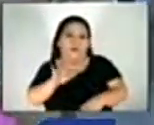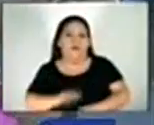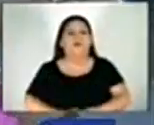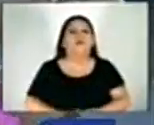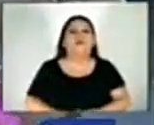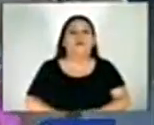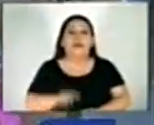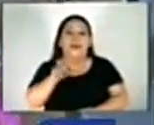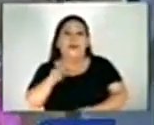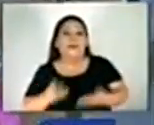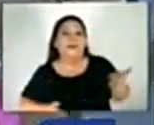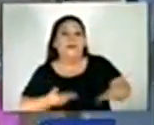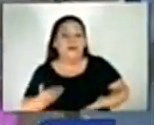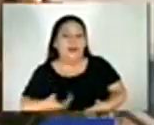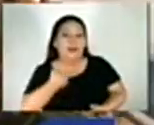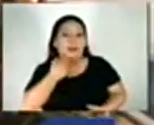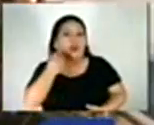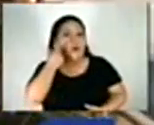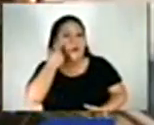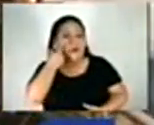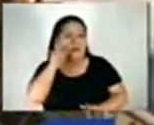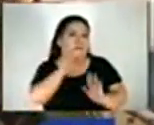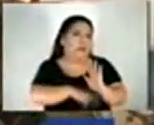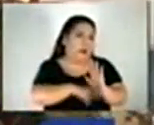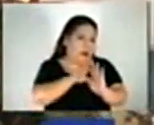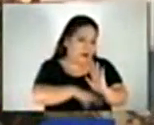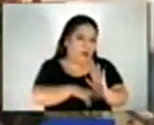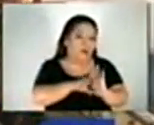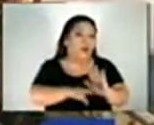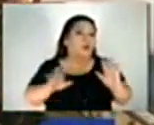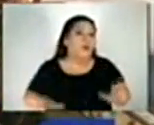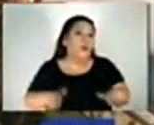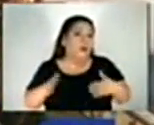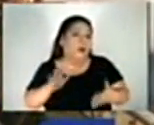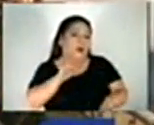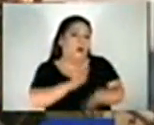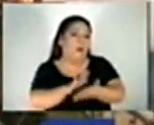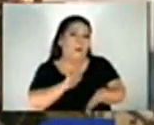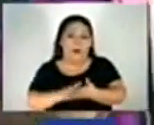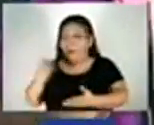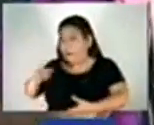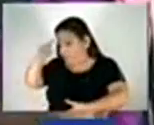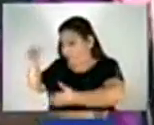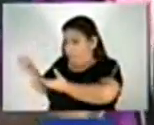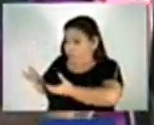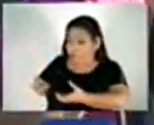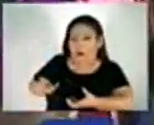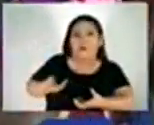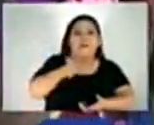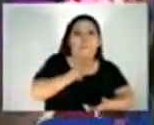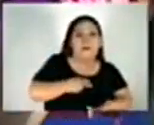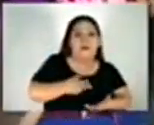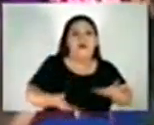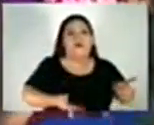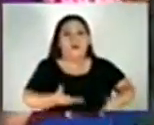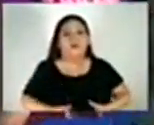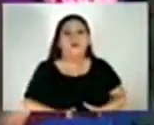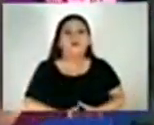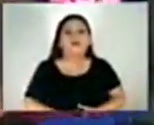que aquí se venden, sostiene, se encuentran a un menor precio, debido a que la compra se realiza directamente con los productores.